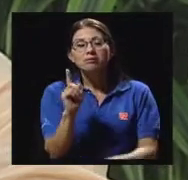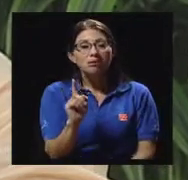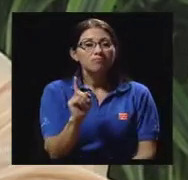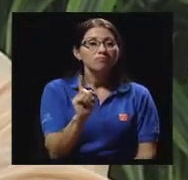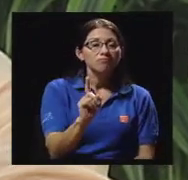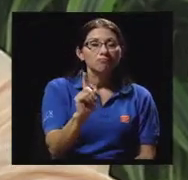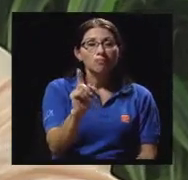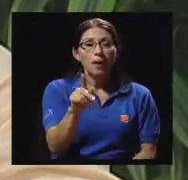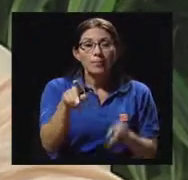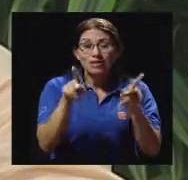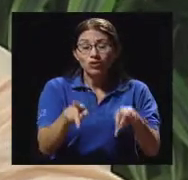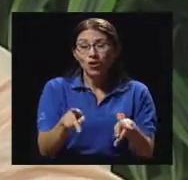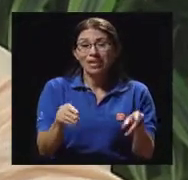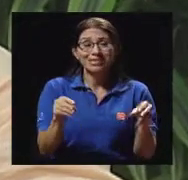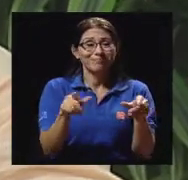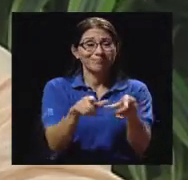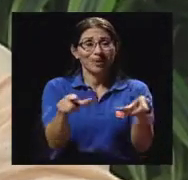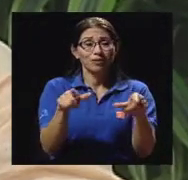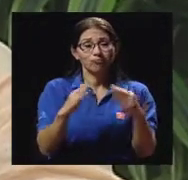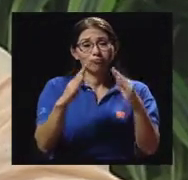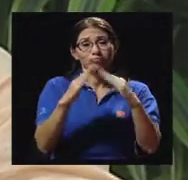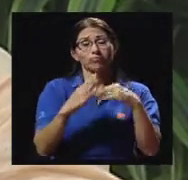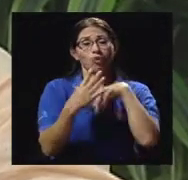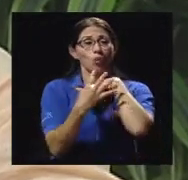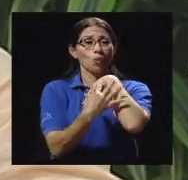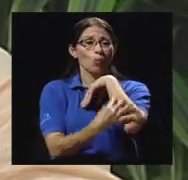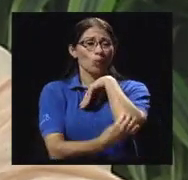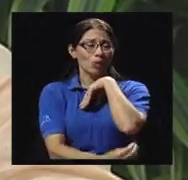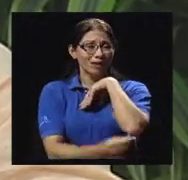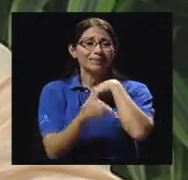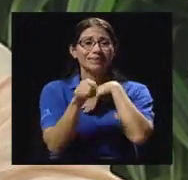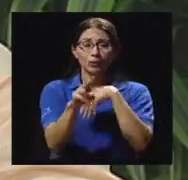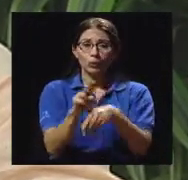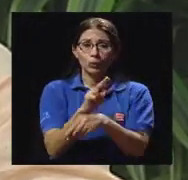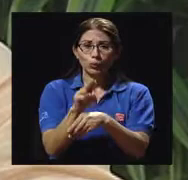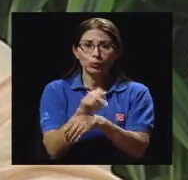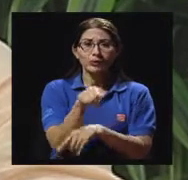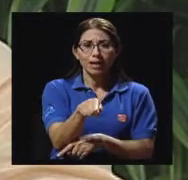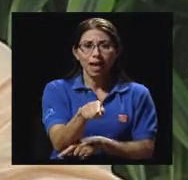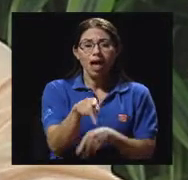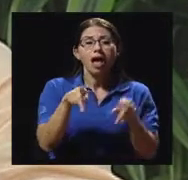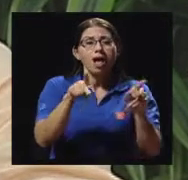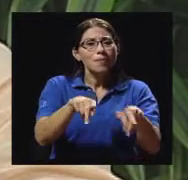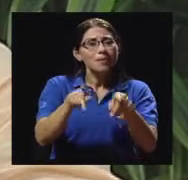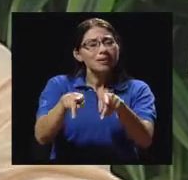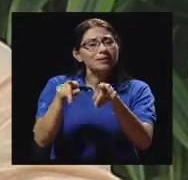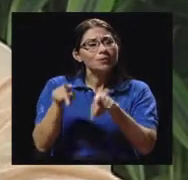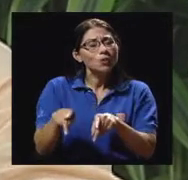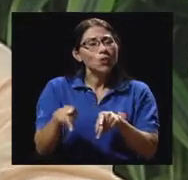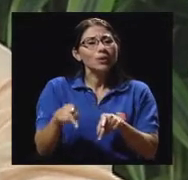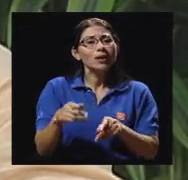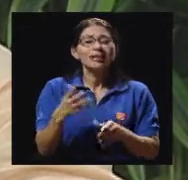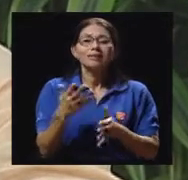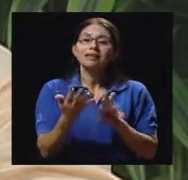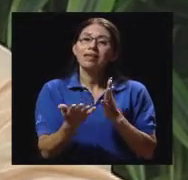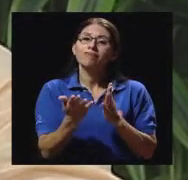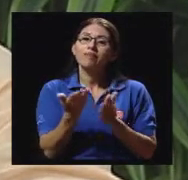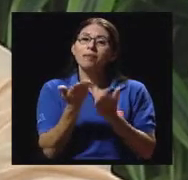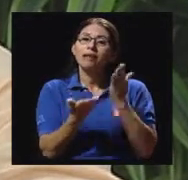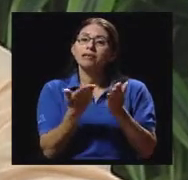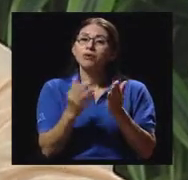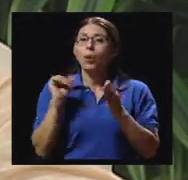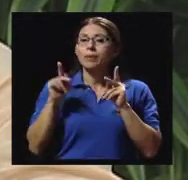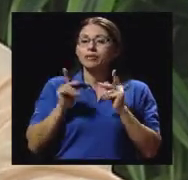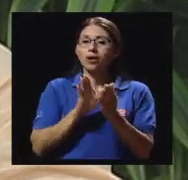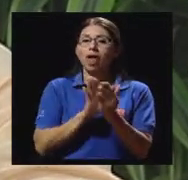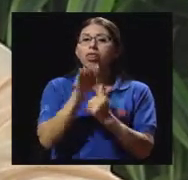comunidades de bajo, escasos recursos, pobrísimas muchas veces, que están sometidos a violación de sus derechos.